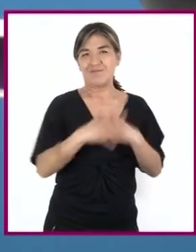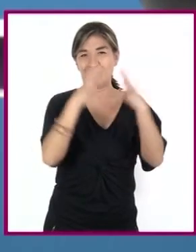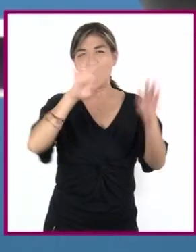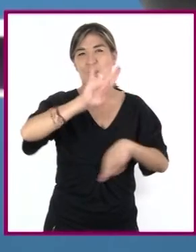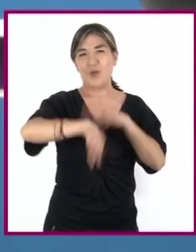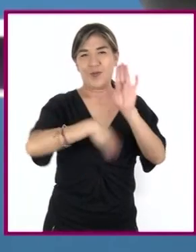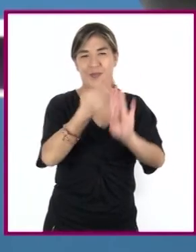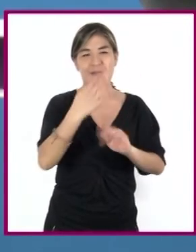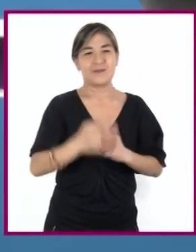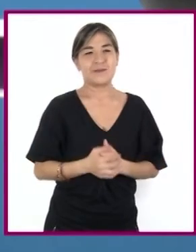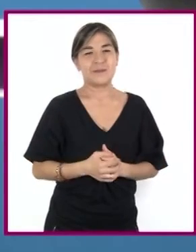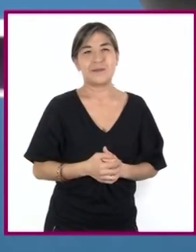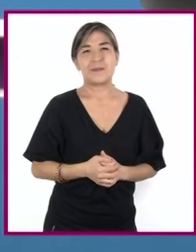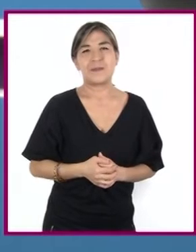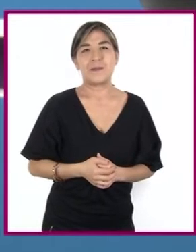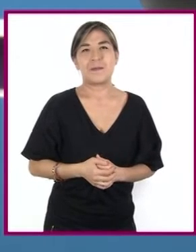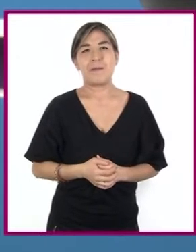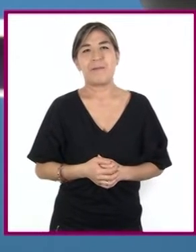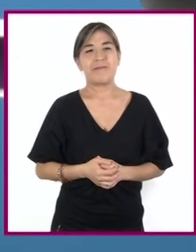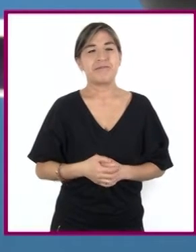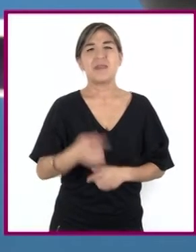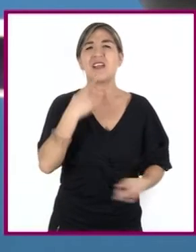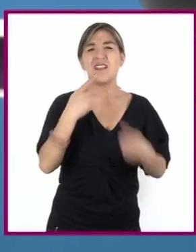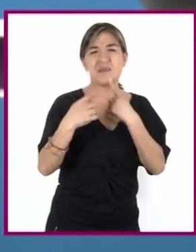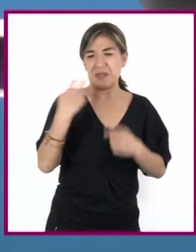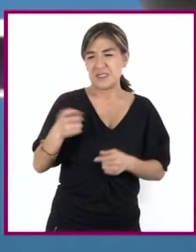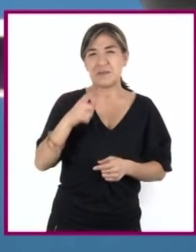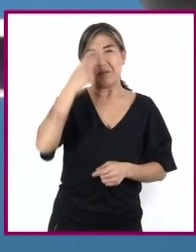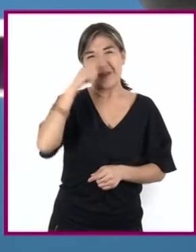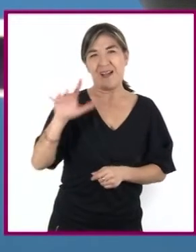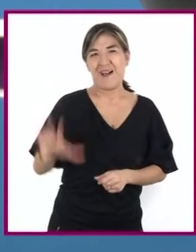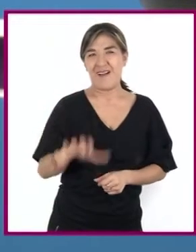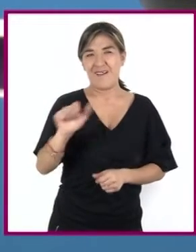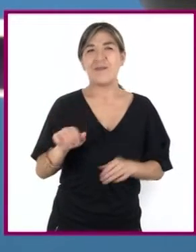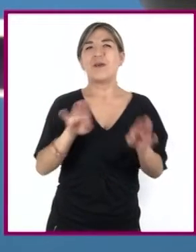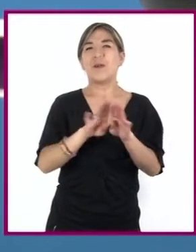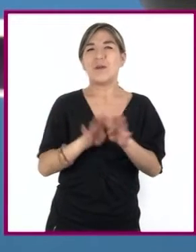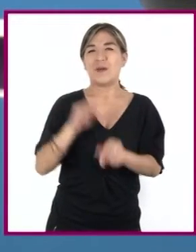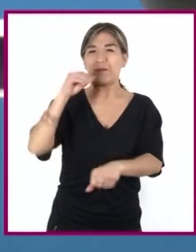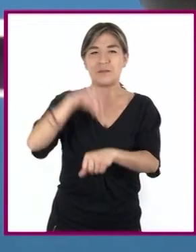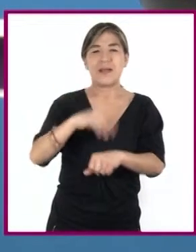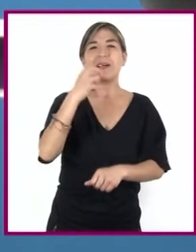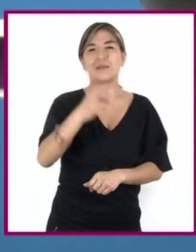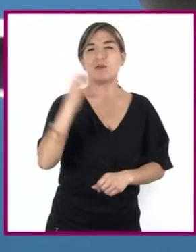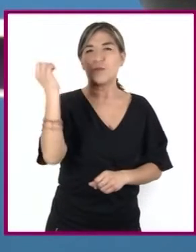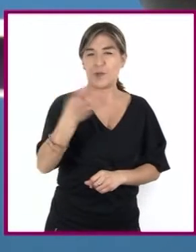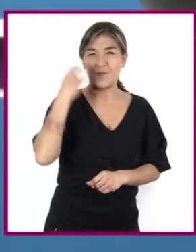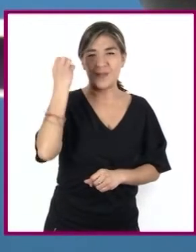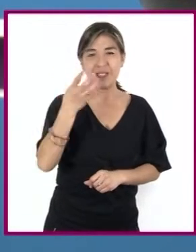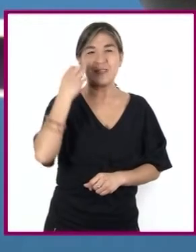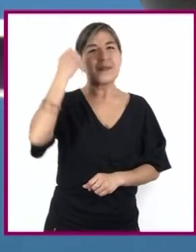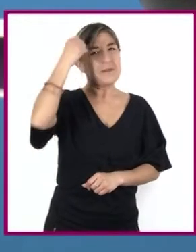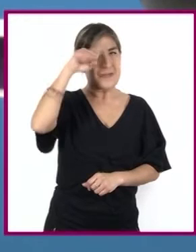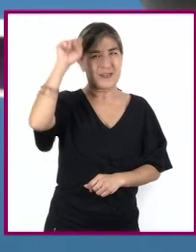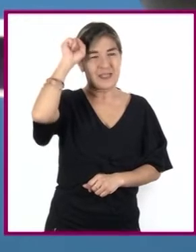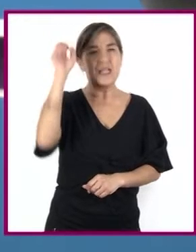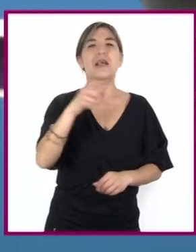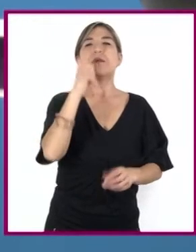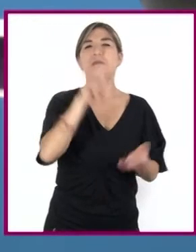Mundial. La disputa por África llevó a realizar la Conferencia de Berlín en